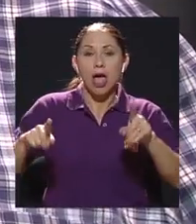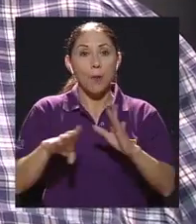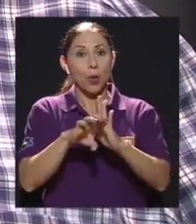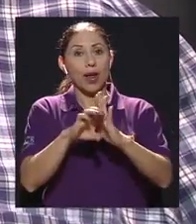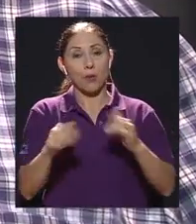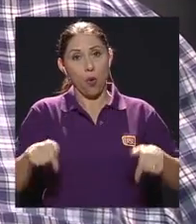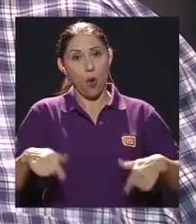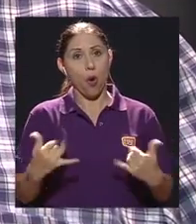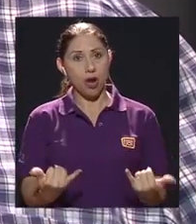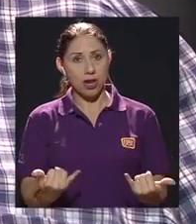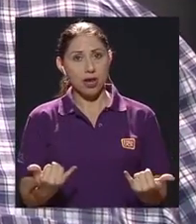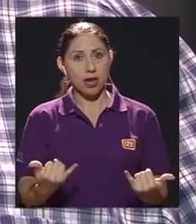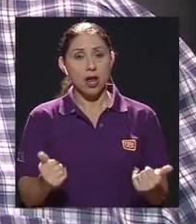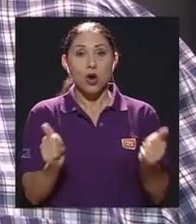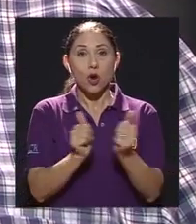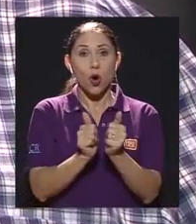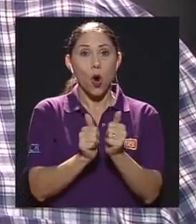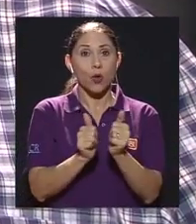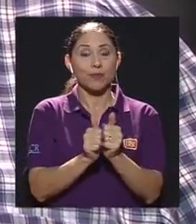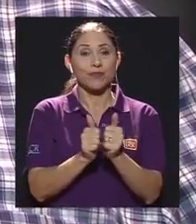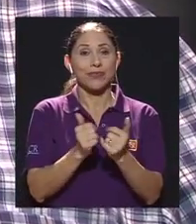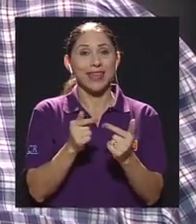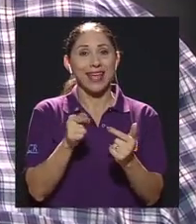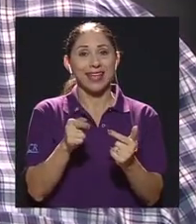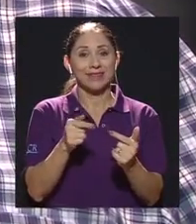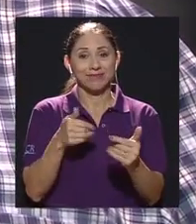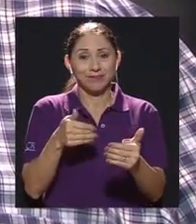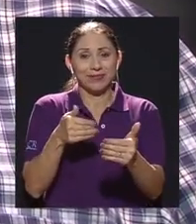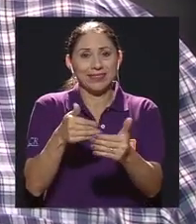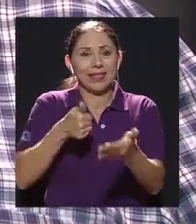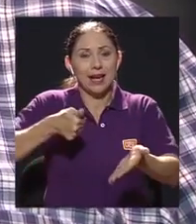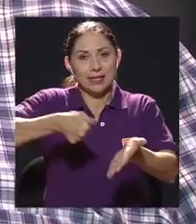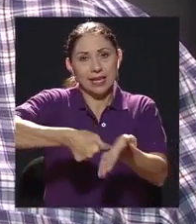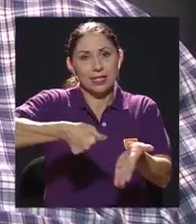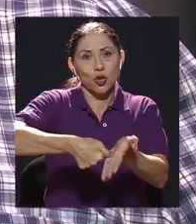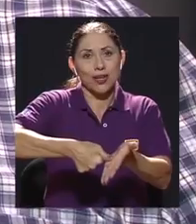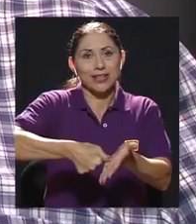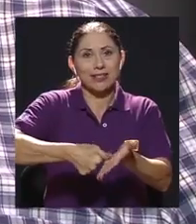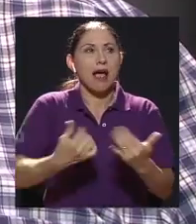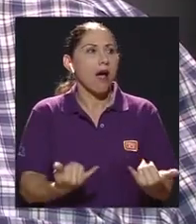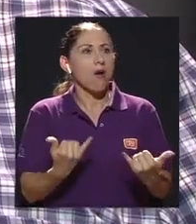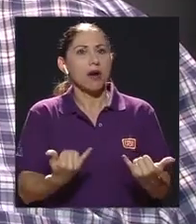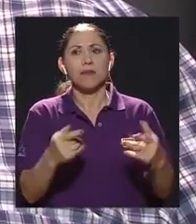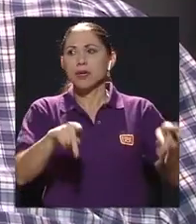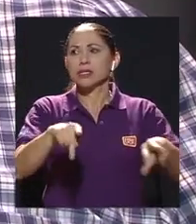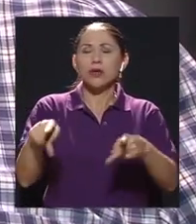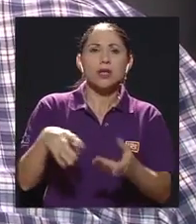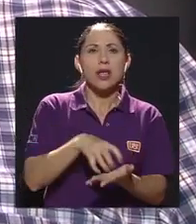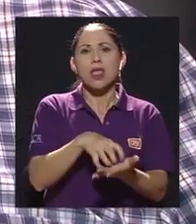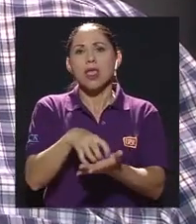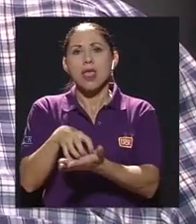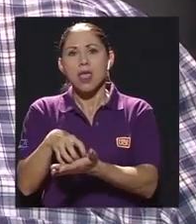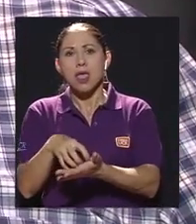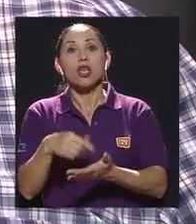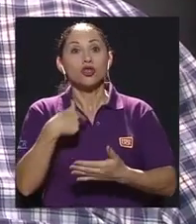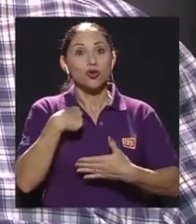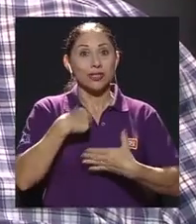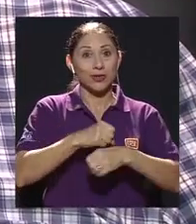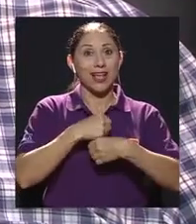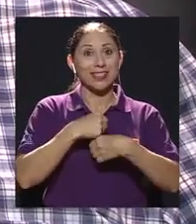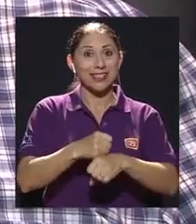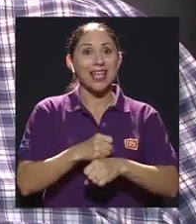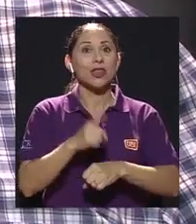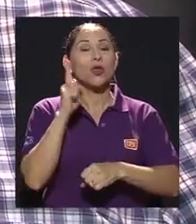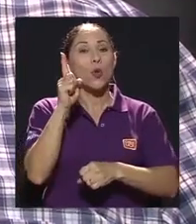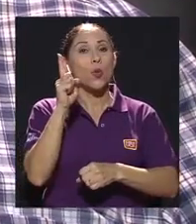ejemplo, con las elecciones a la vuelta de la esquina, hay una gran incertidumbre. Yo estoy haciendo una presentación para una